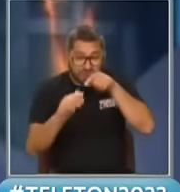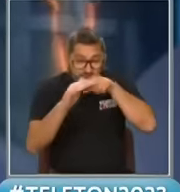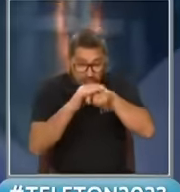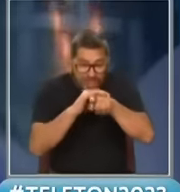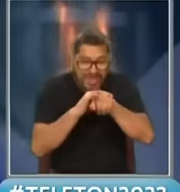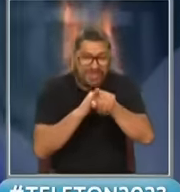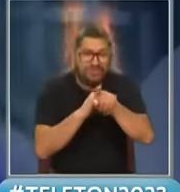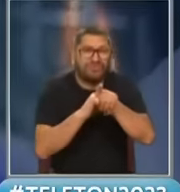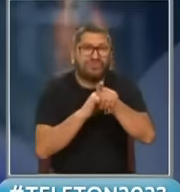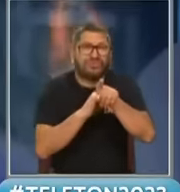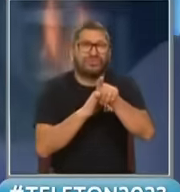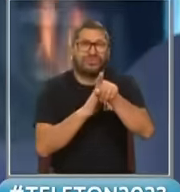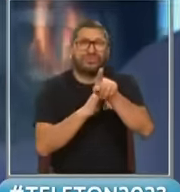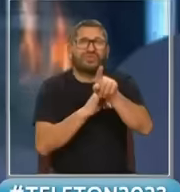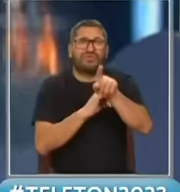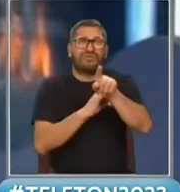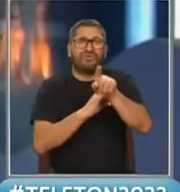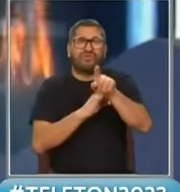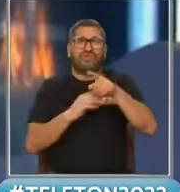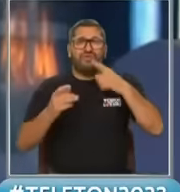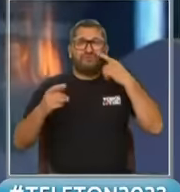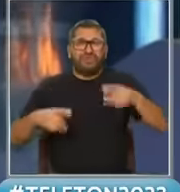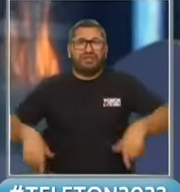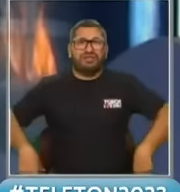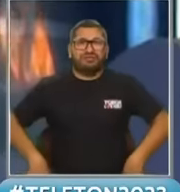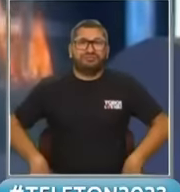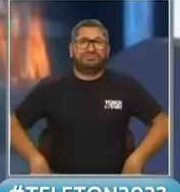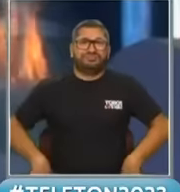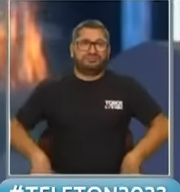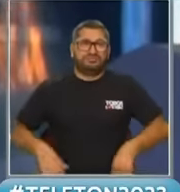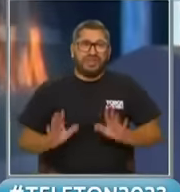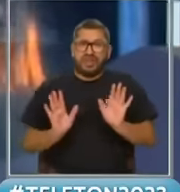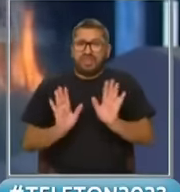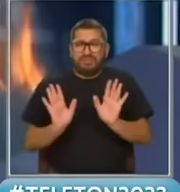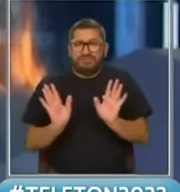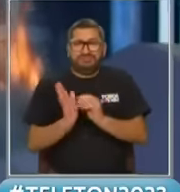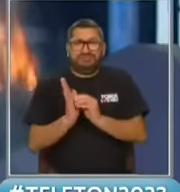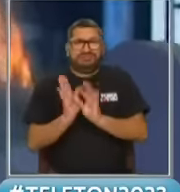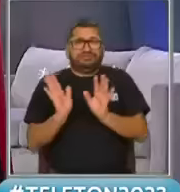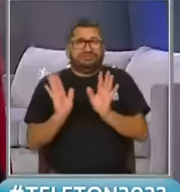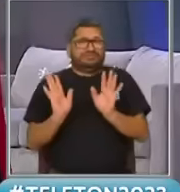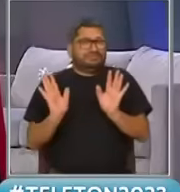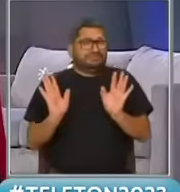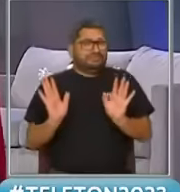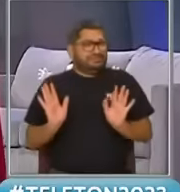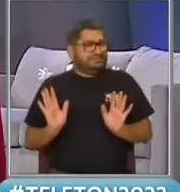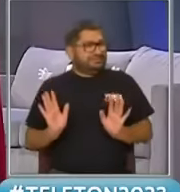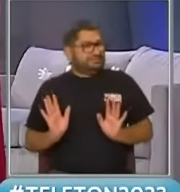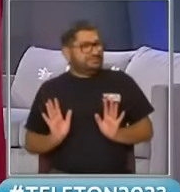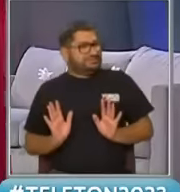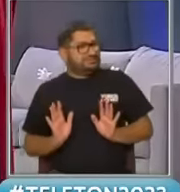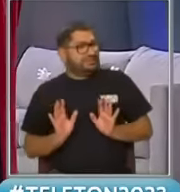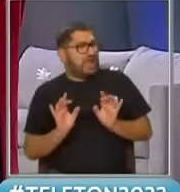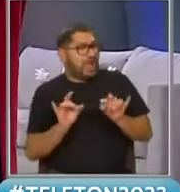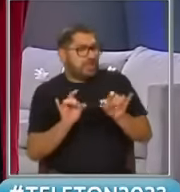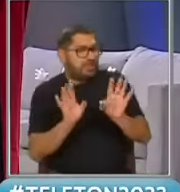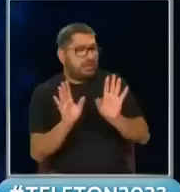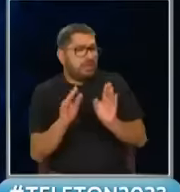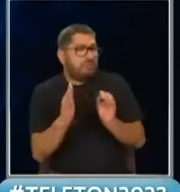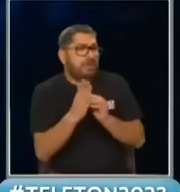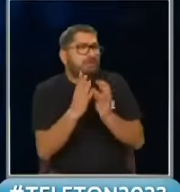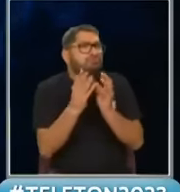mujer se le toca. No. Solamente ahí con un suave mañana.